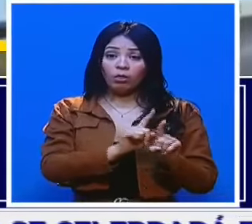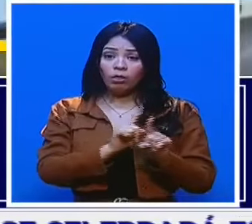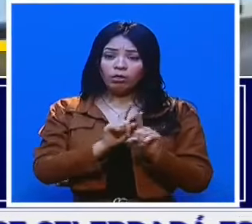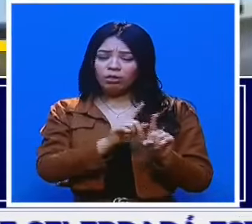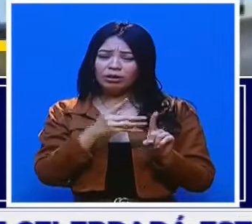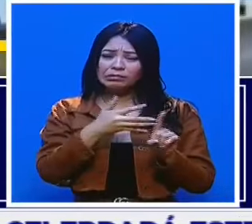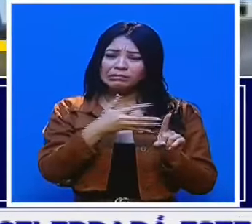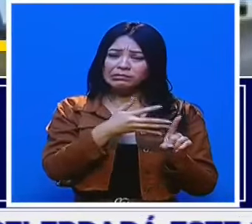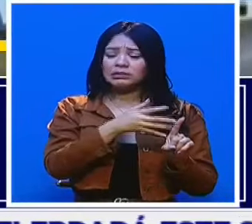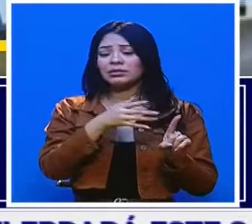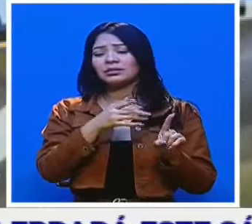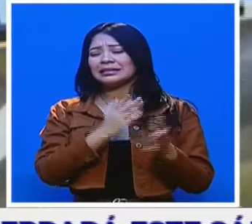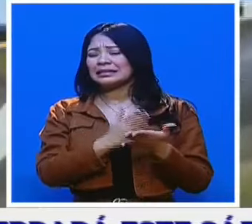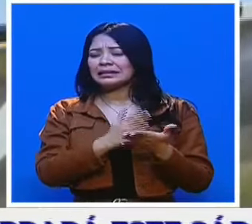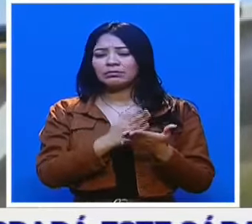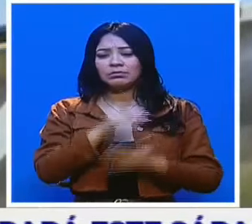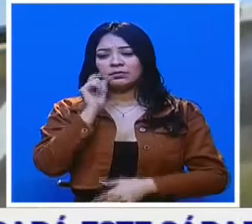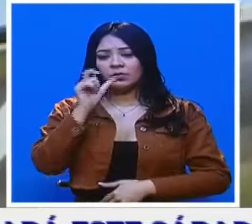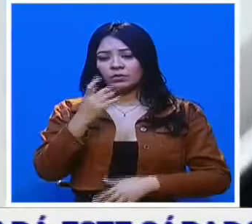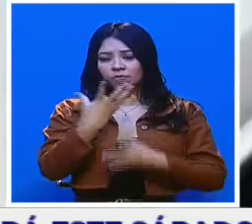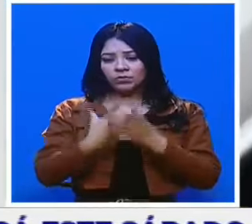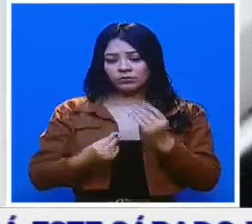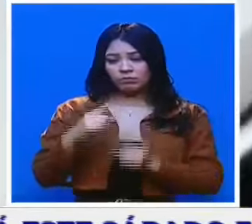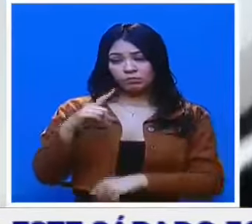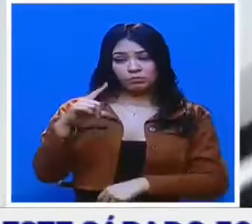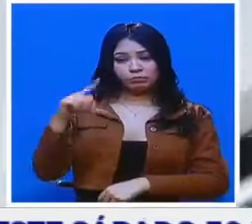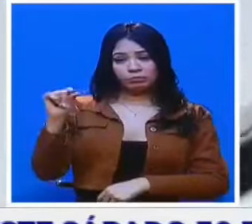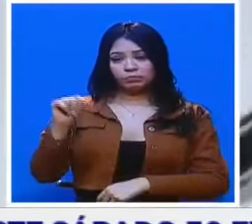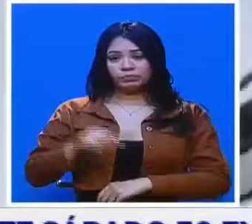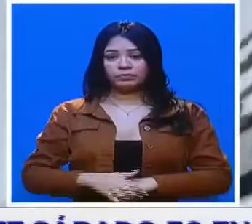momento el sospechoso se encuentra prófugo de la justicia